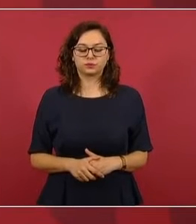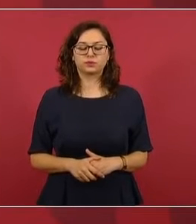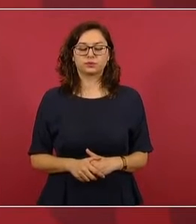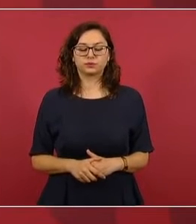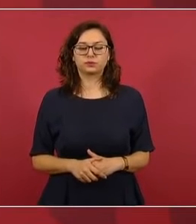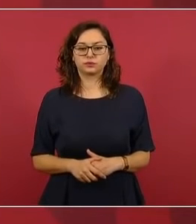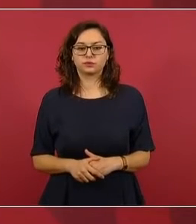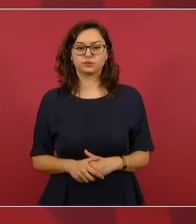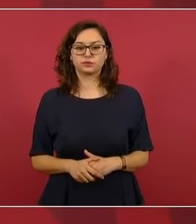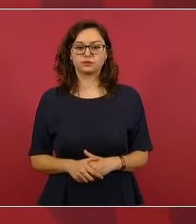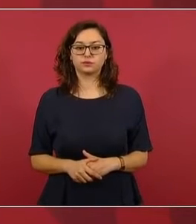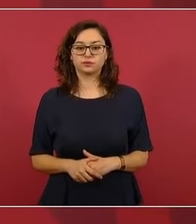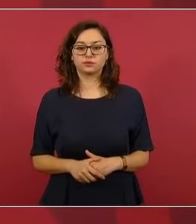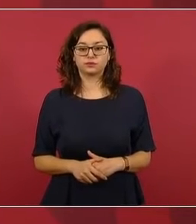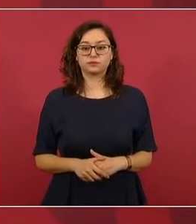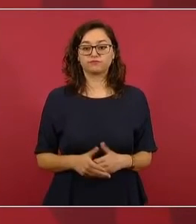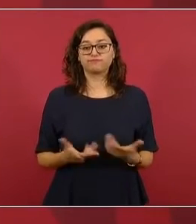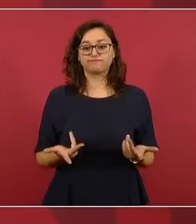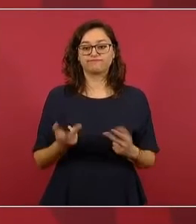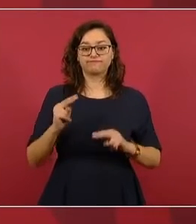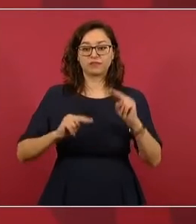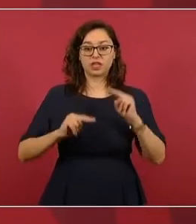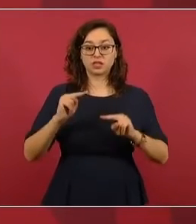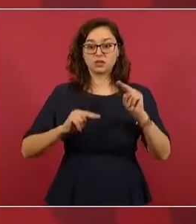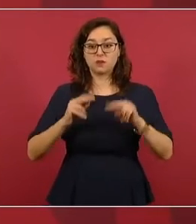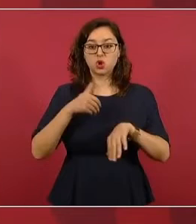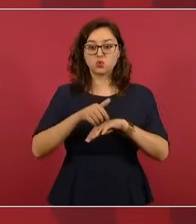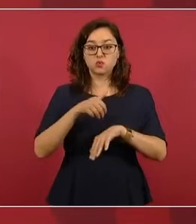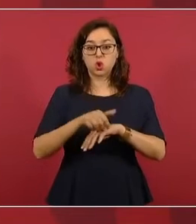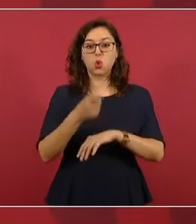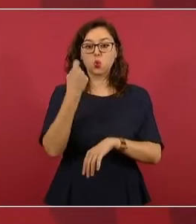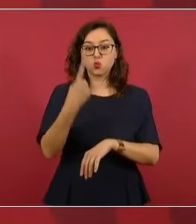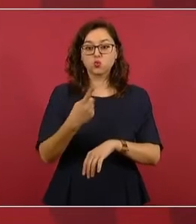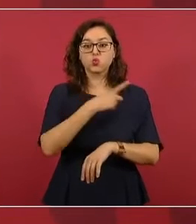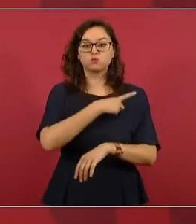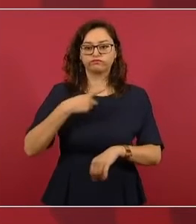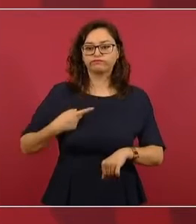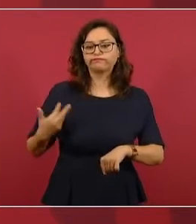para recuperar la categoría